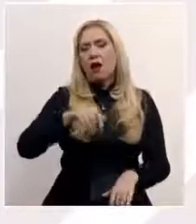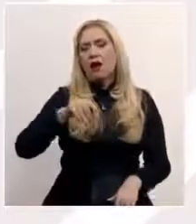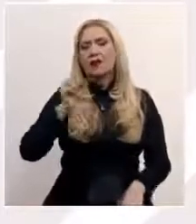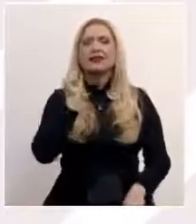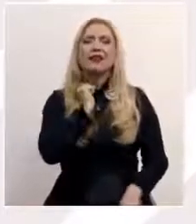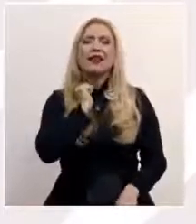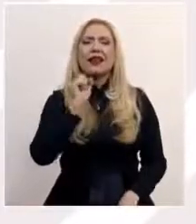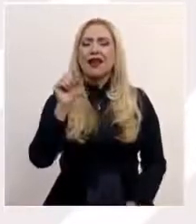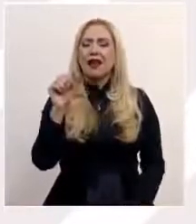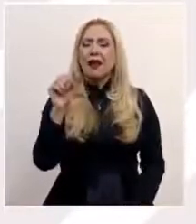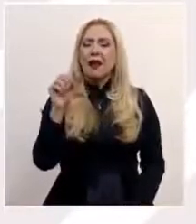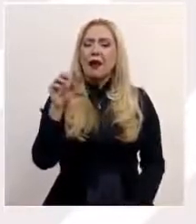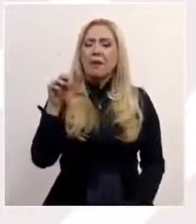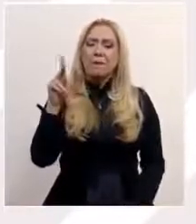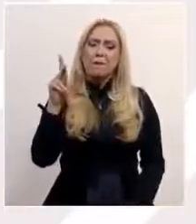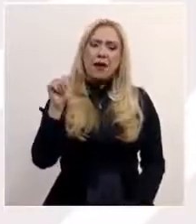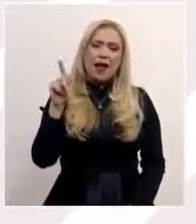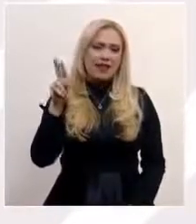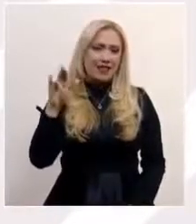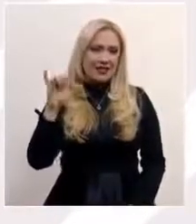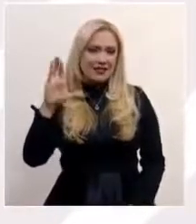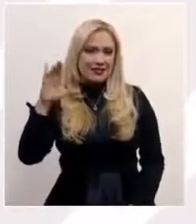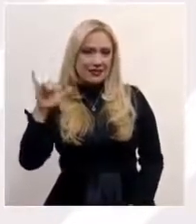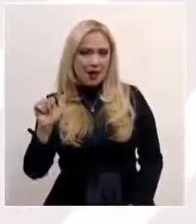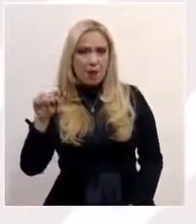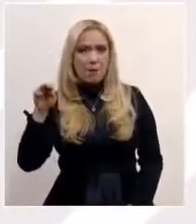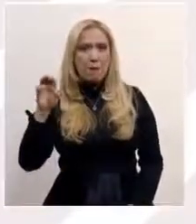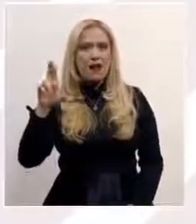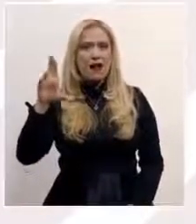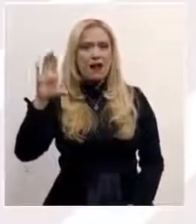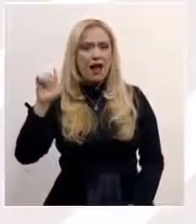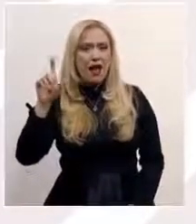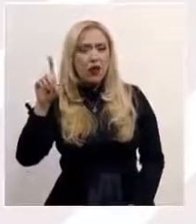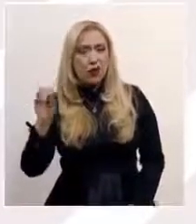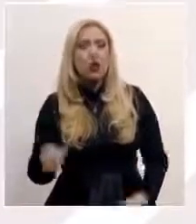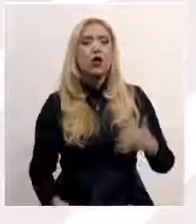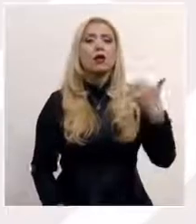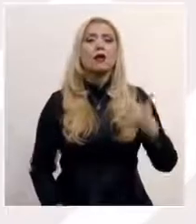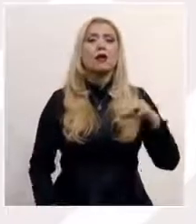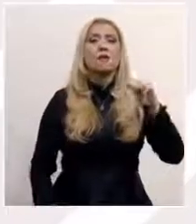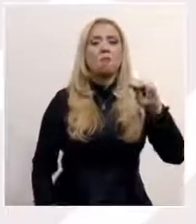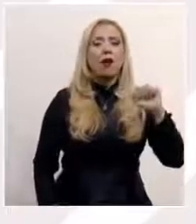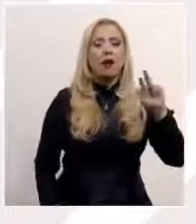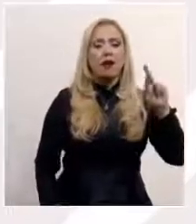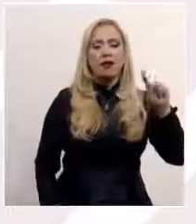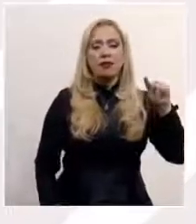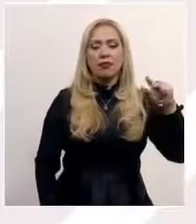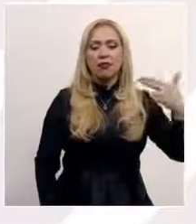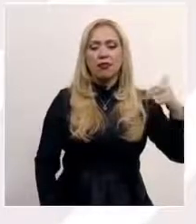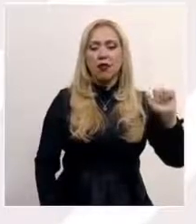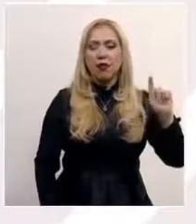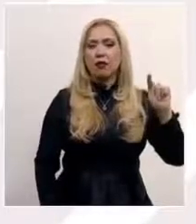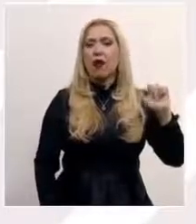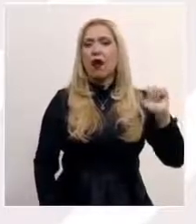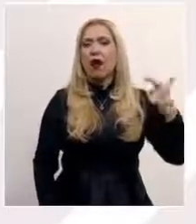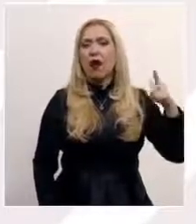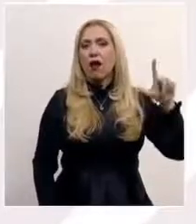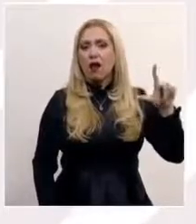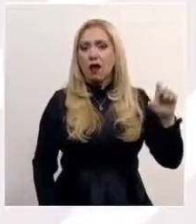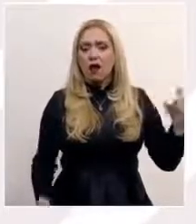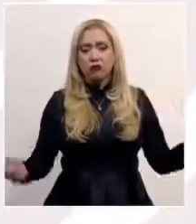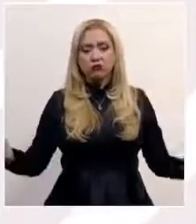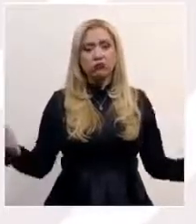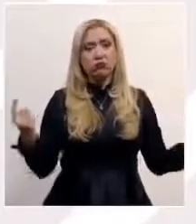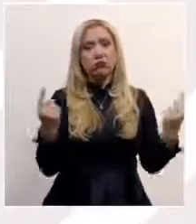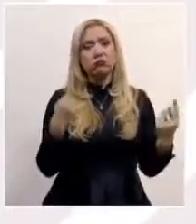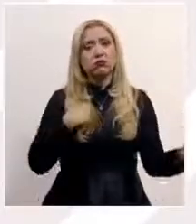fuera diputada también federal. Quedan pendientes, ya lo mencionaba yo, la reforma constitucional que reconoce el